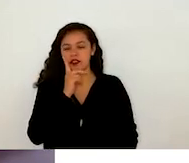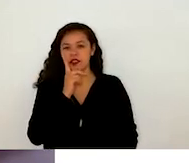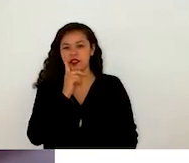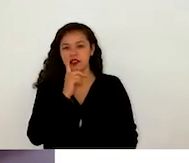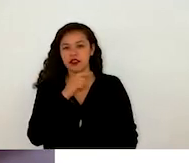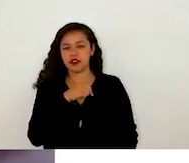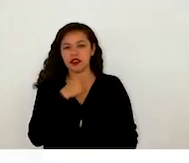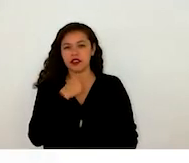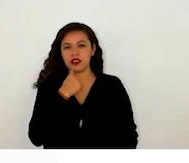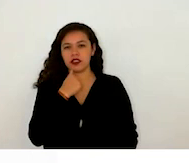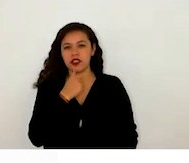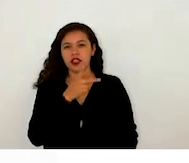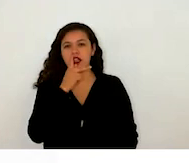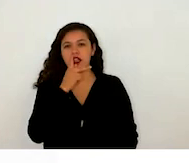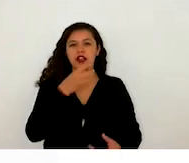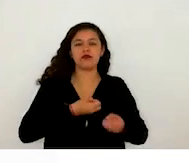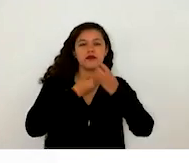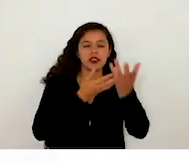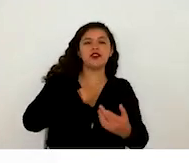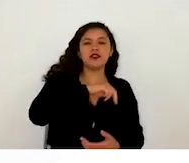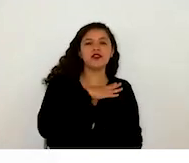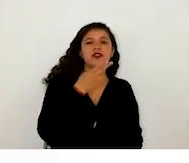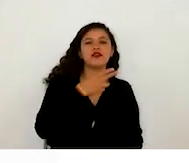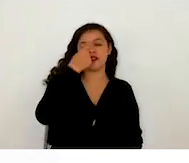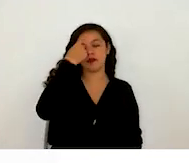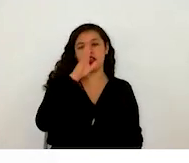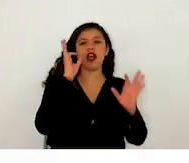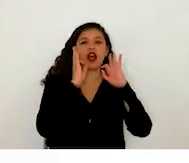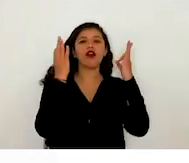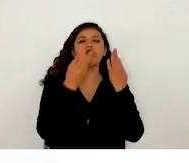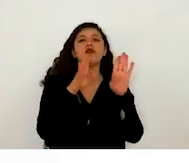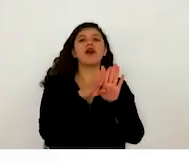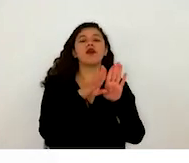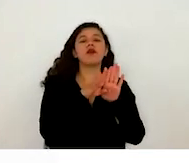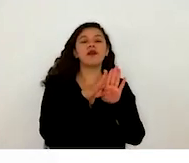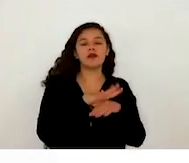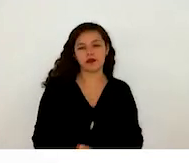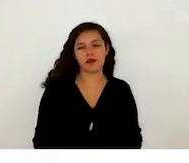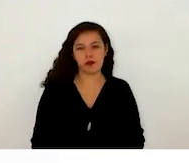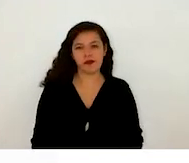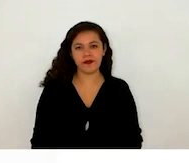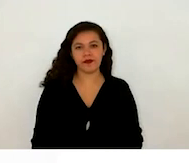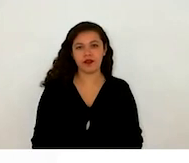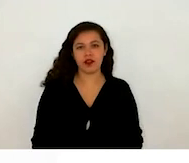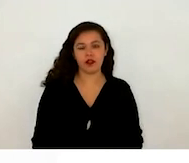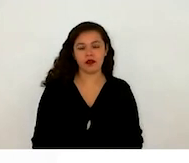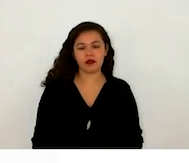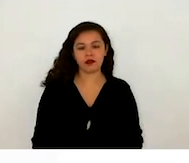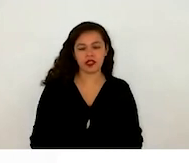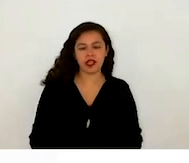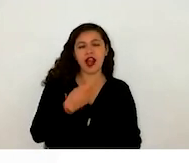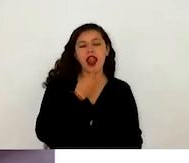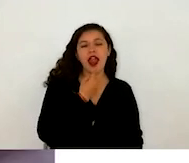todas esas expresiones que nosotros estamos utilizando por medio sí sí de la lingüística